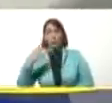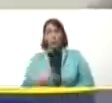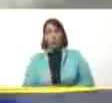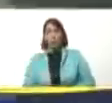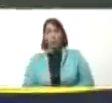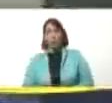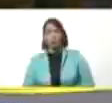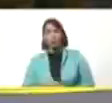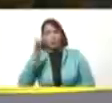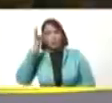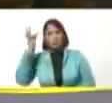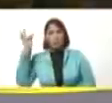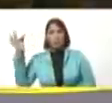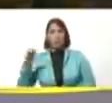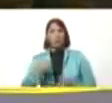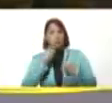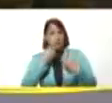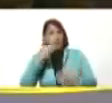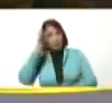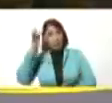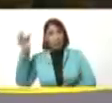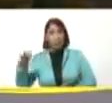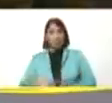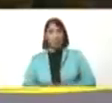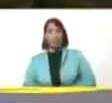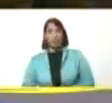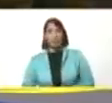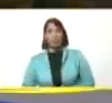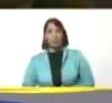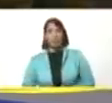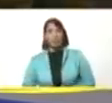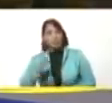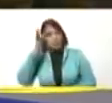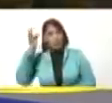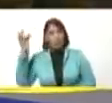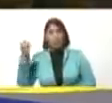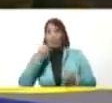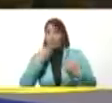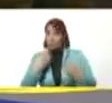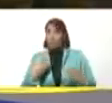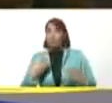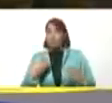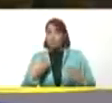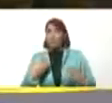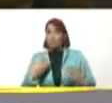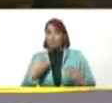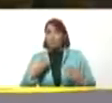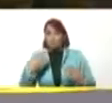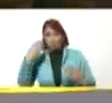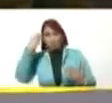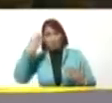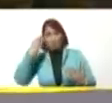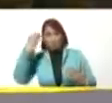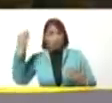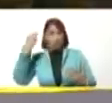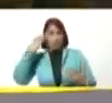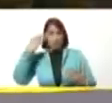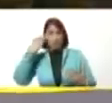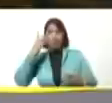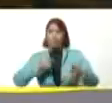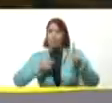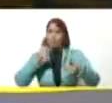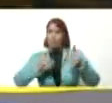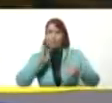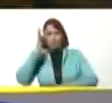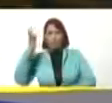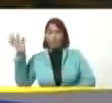Es filósofo, buen filósofo, es filósofo con buen tren de aterrizaje, porque a veces los filósofos